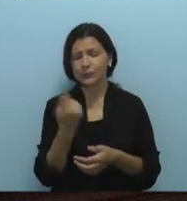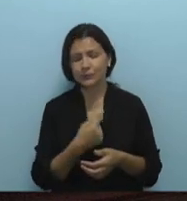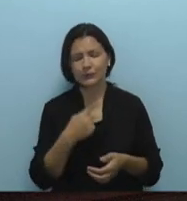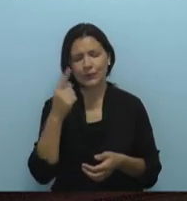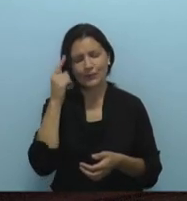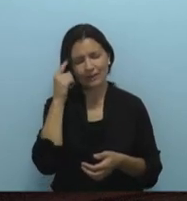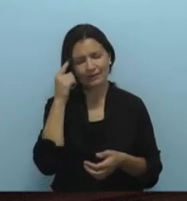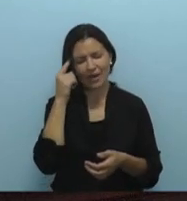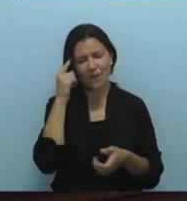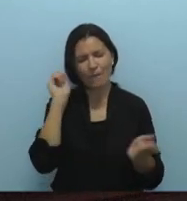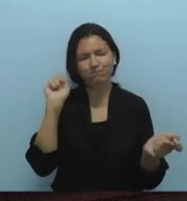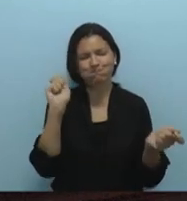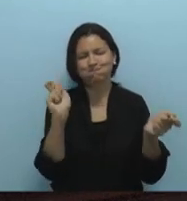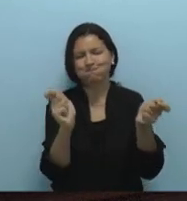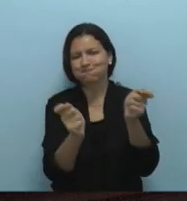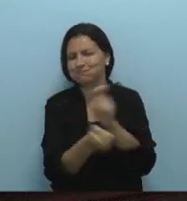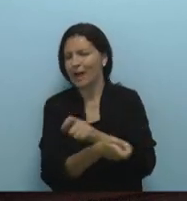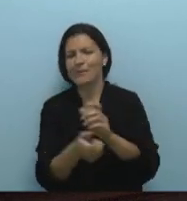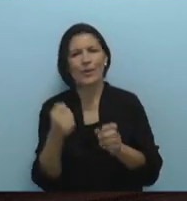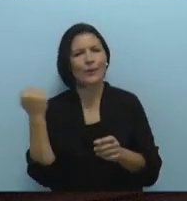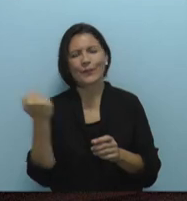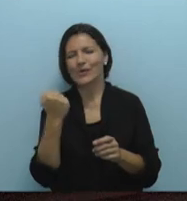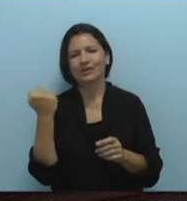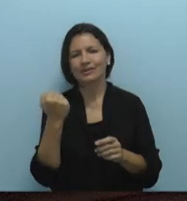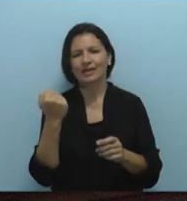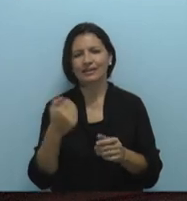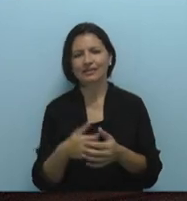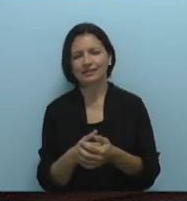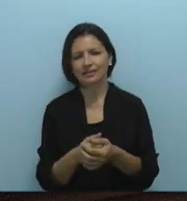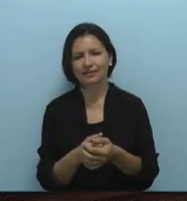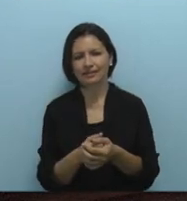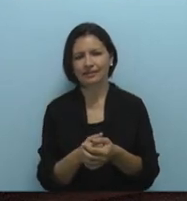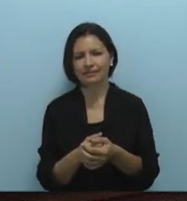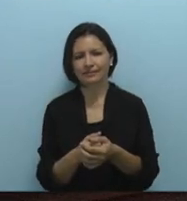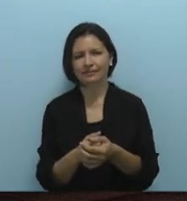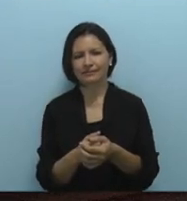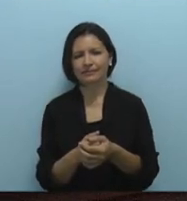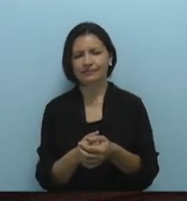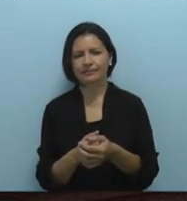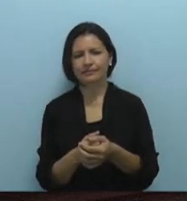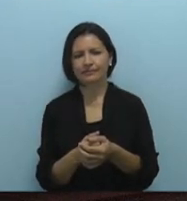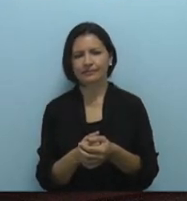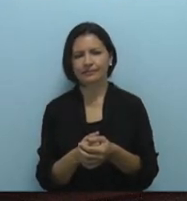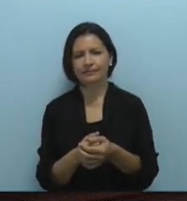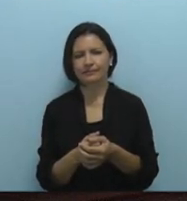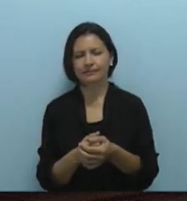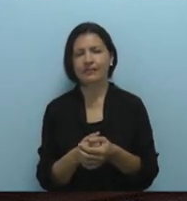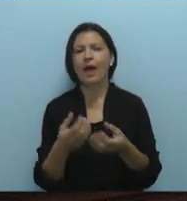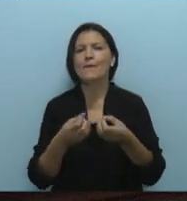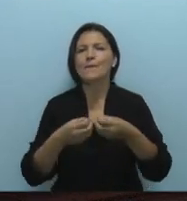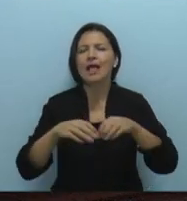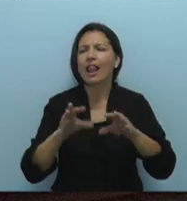los grandes cambios estructurales, aquellos de los que todos nos sentimos orgullosos, empiezan por